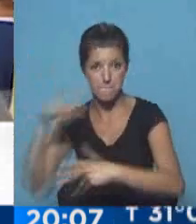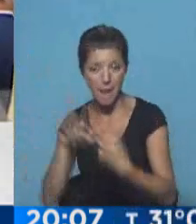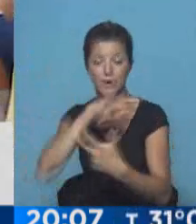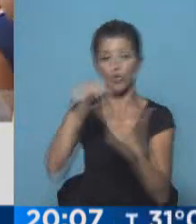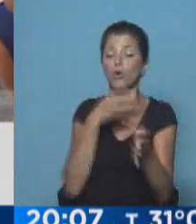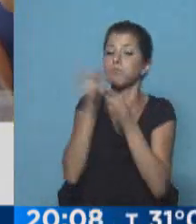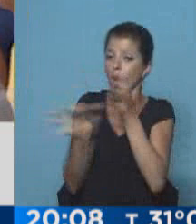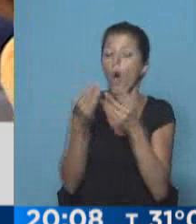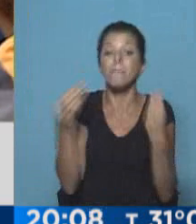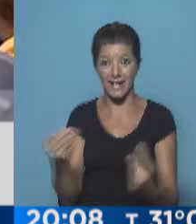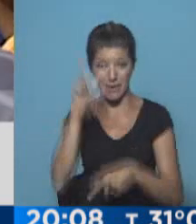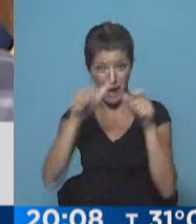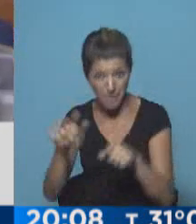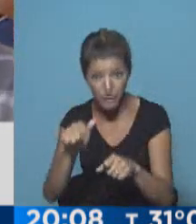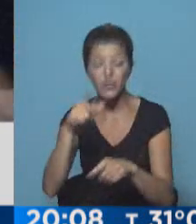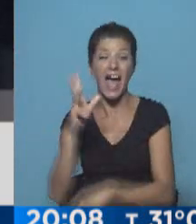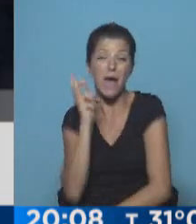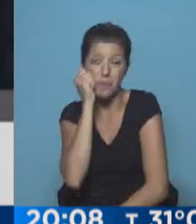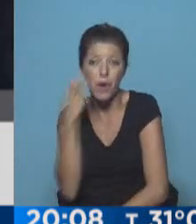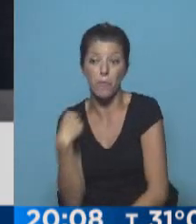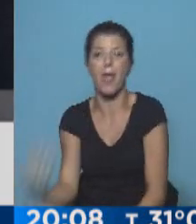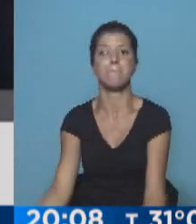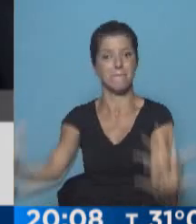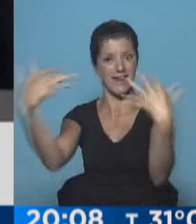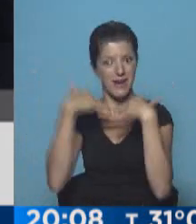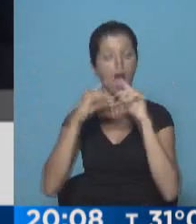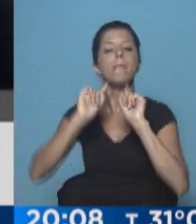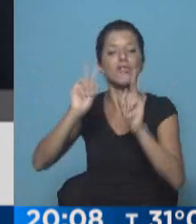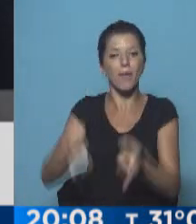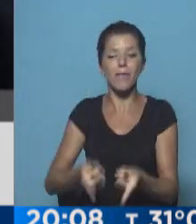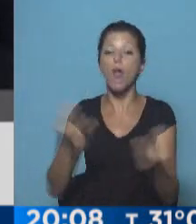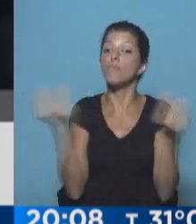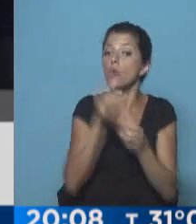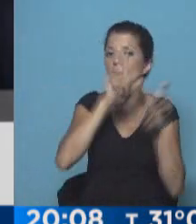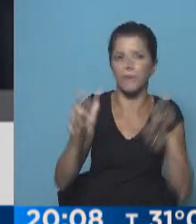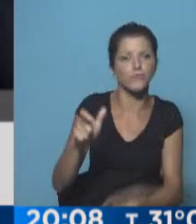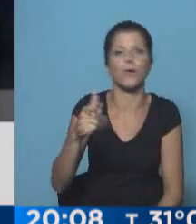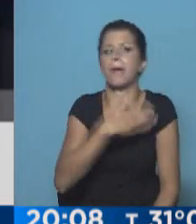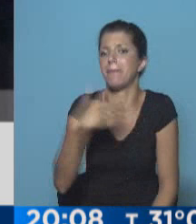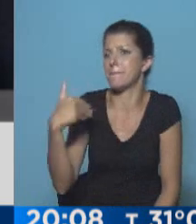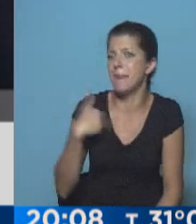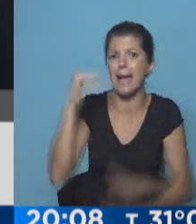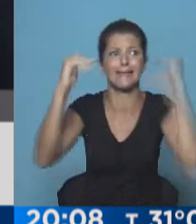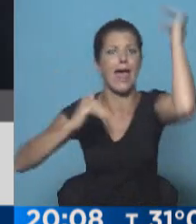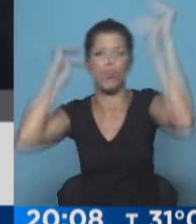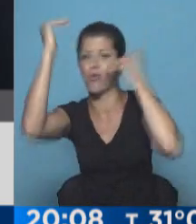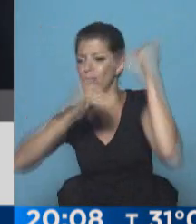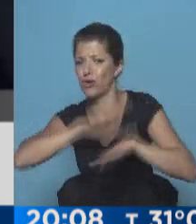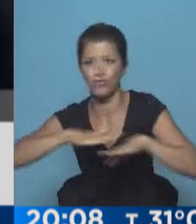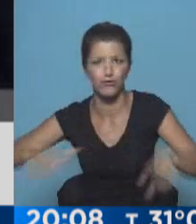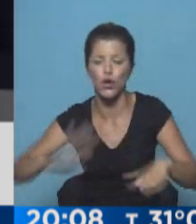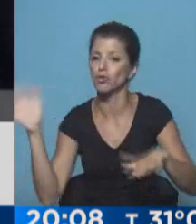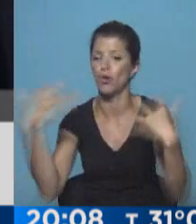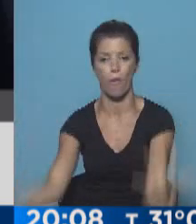nuestros abuelos, sino para atender a toda la gente de la zona, las madres, los adultos, los niños,